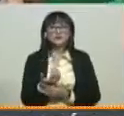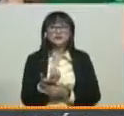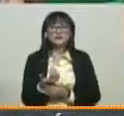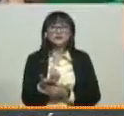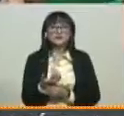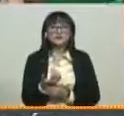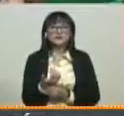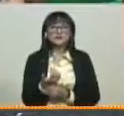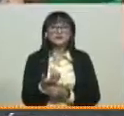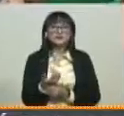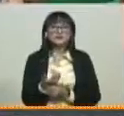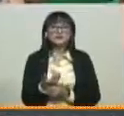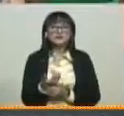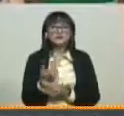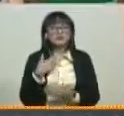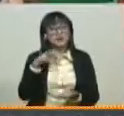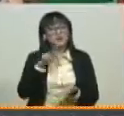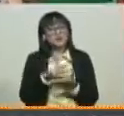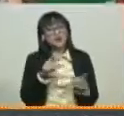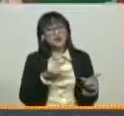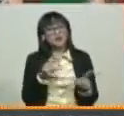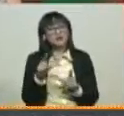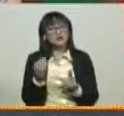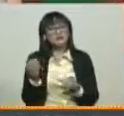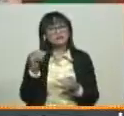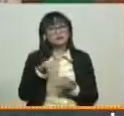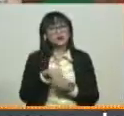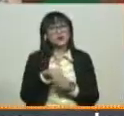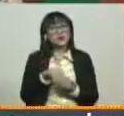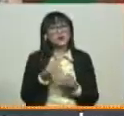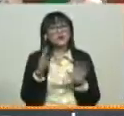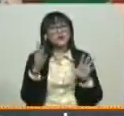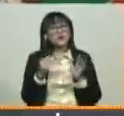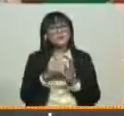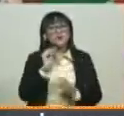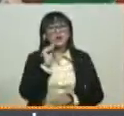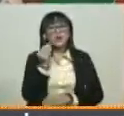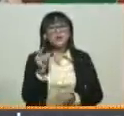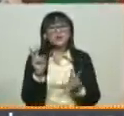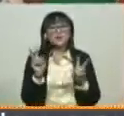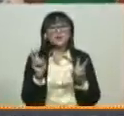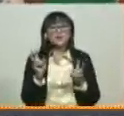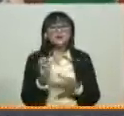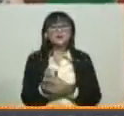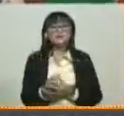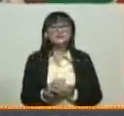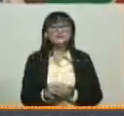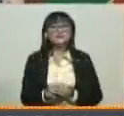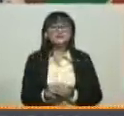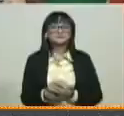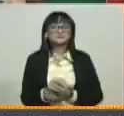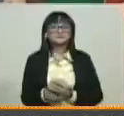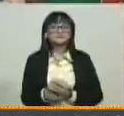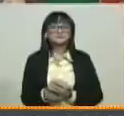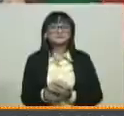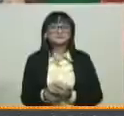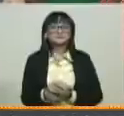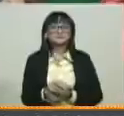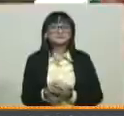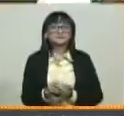Y yo he aprobado los recursos para incorporar 9 mil jóvenes nuevos y llegar a más